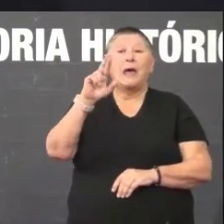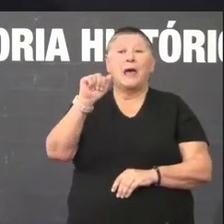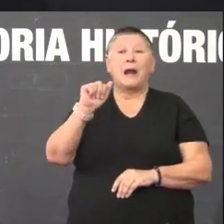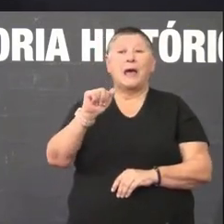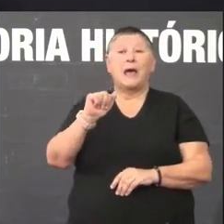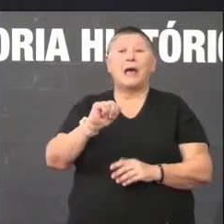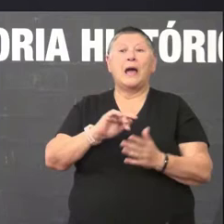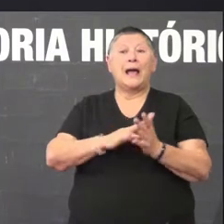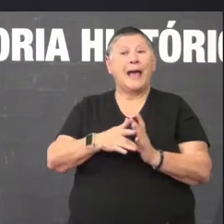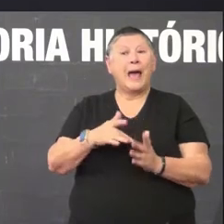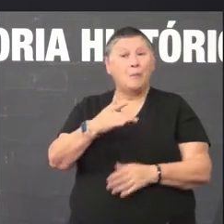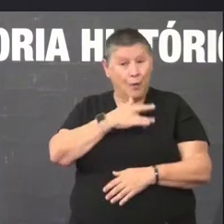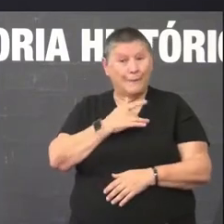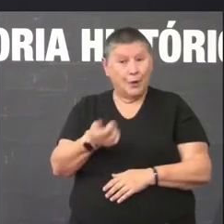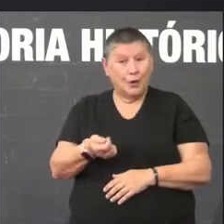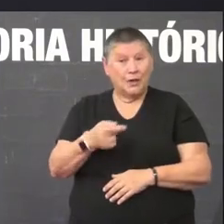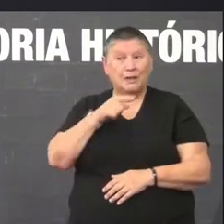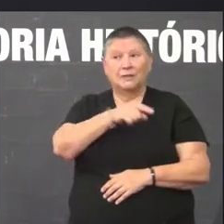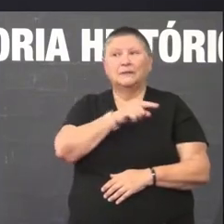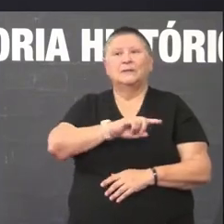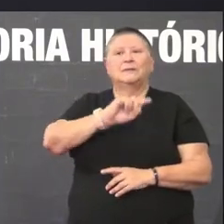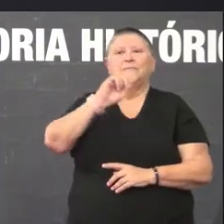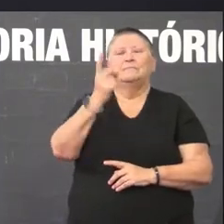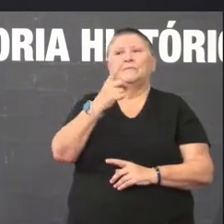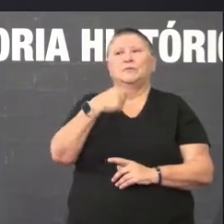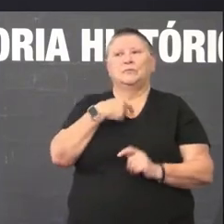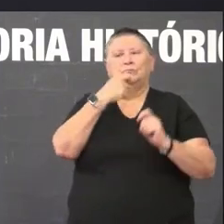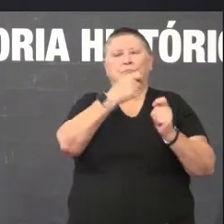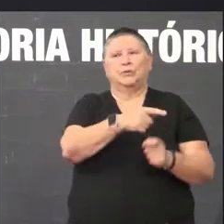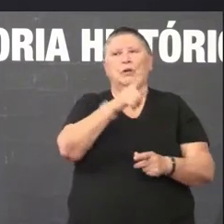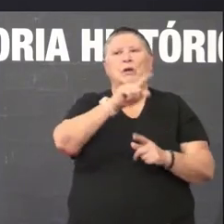gran sufragista e a que conseguiu o voto femenino